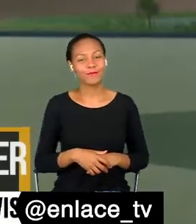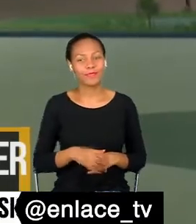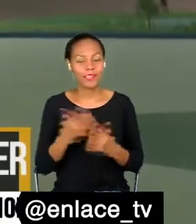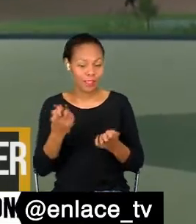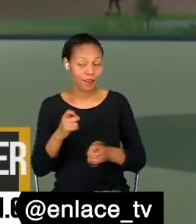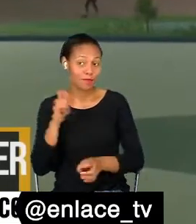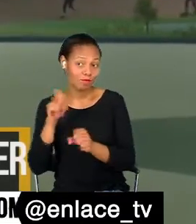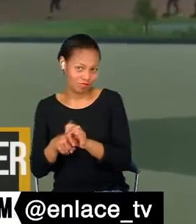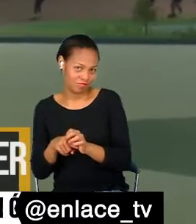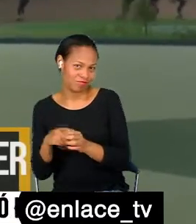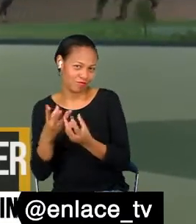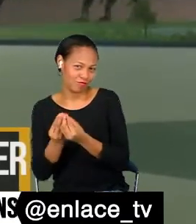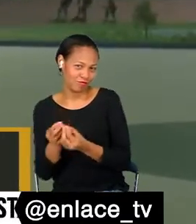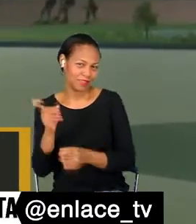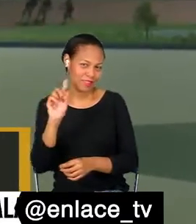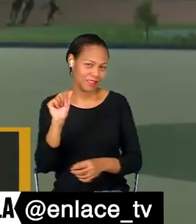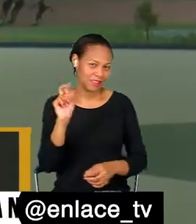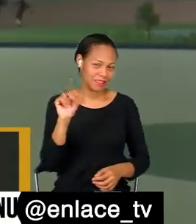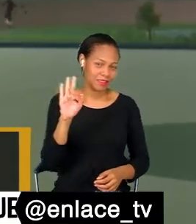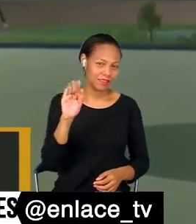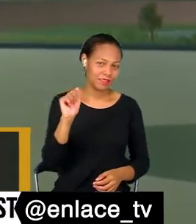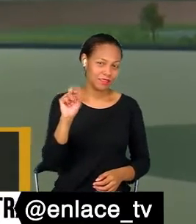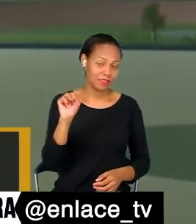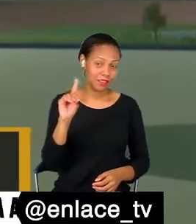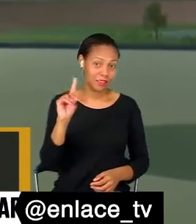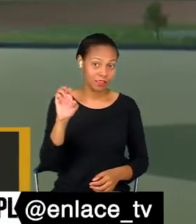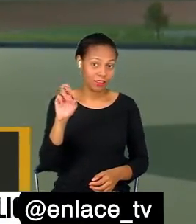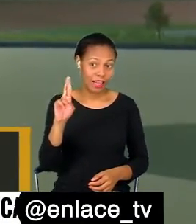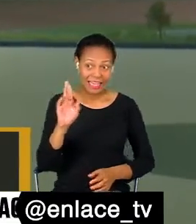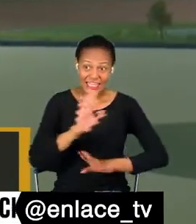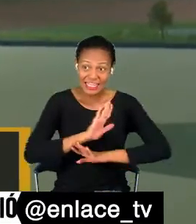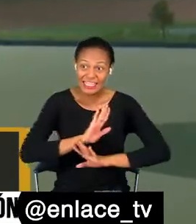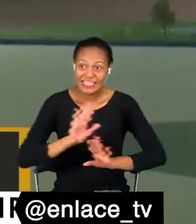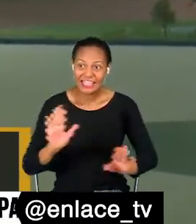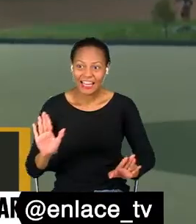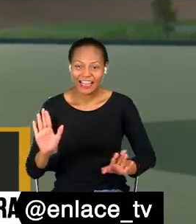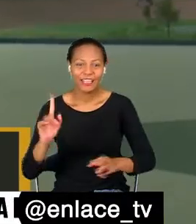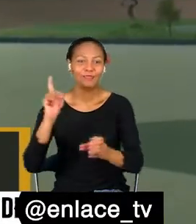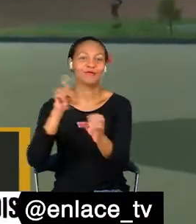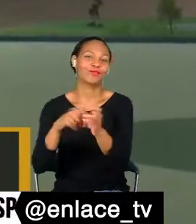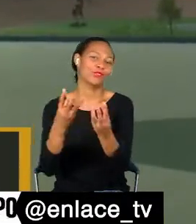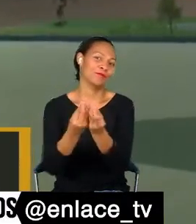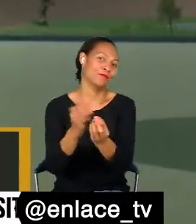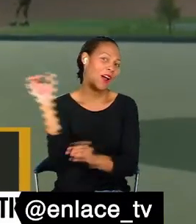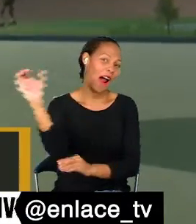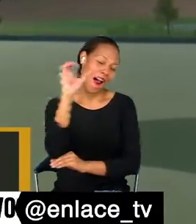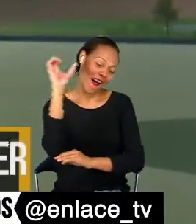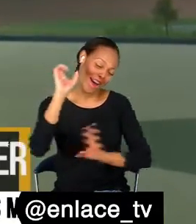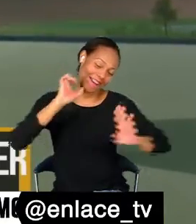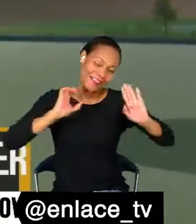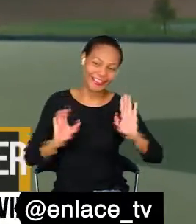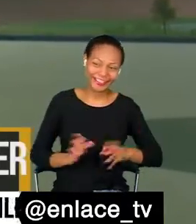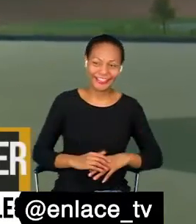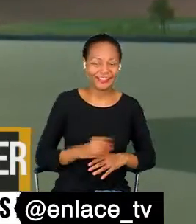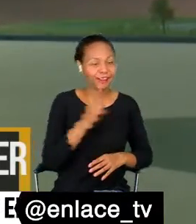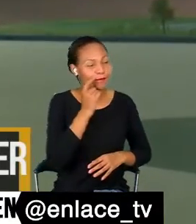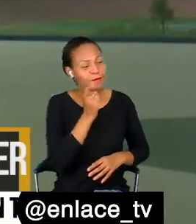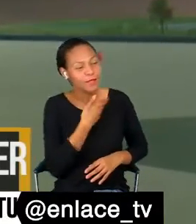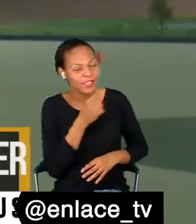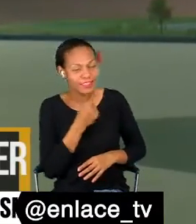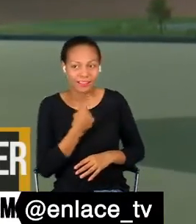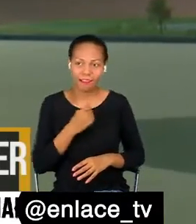más adelante poder alcanzar la selección Colombia. ¿Qué le dicen sus papás? Pues ellos me apoyan y pues me dicen que siga adelante y pues que